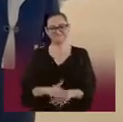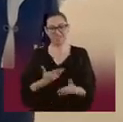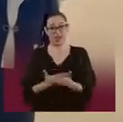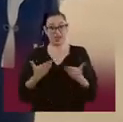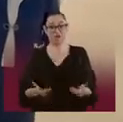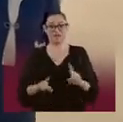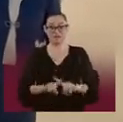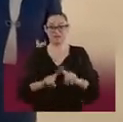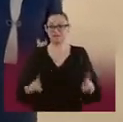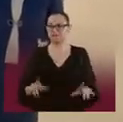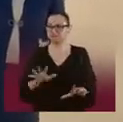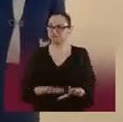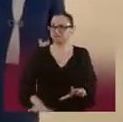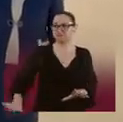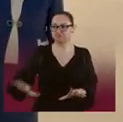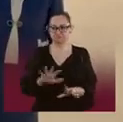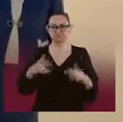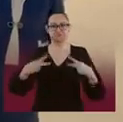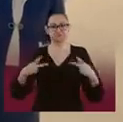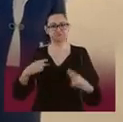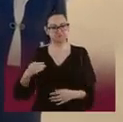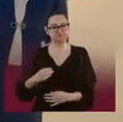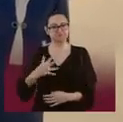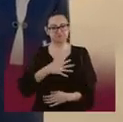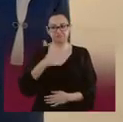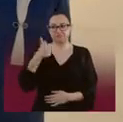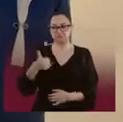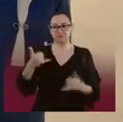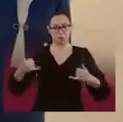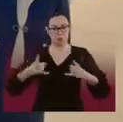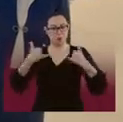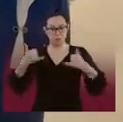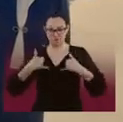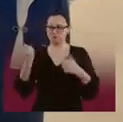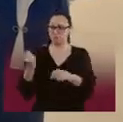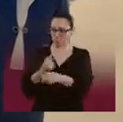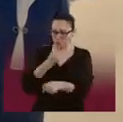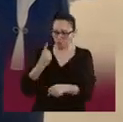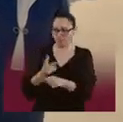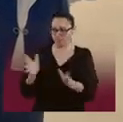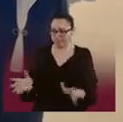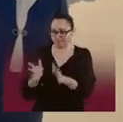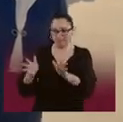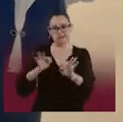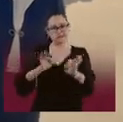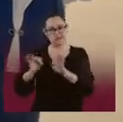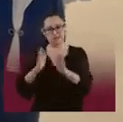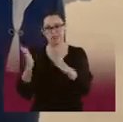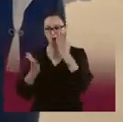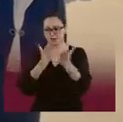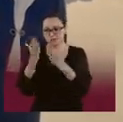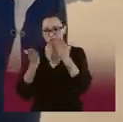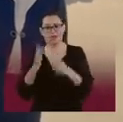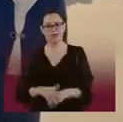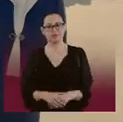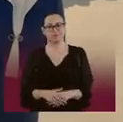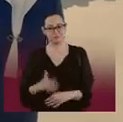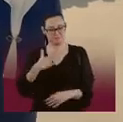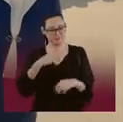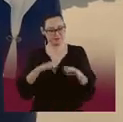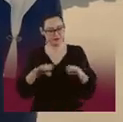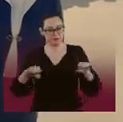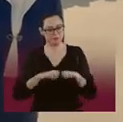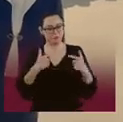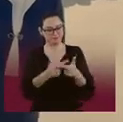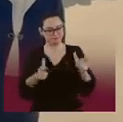es distinto. Hay bienestar para el pueblo. Los jóvenes tienen oportunidad de trabajo y de estudio. Yo cuento con un